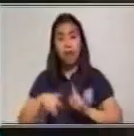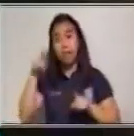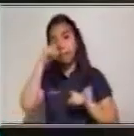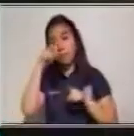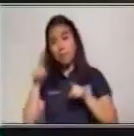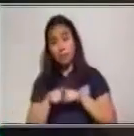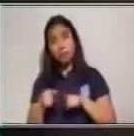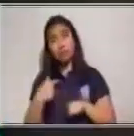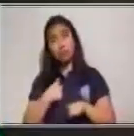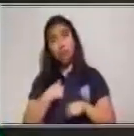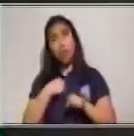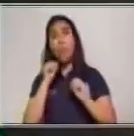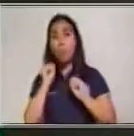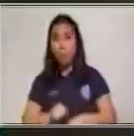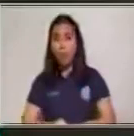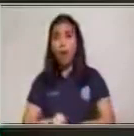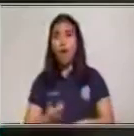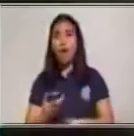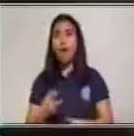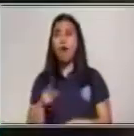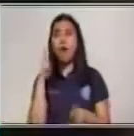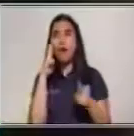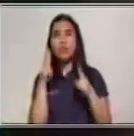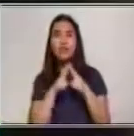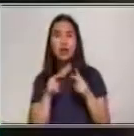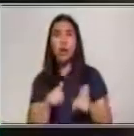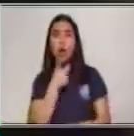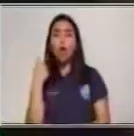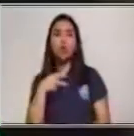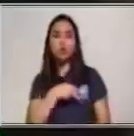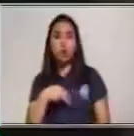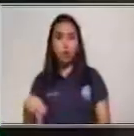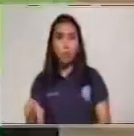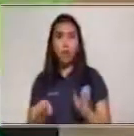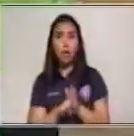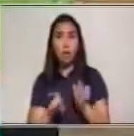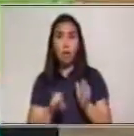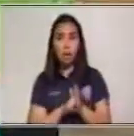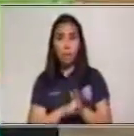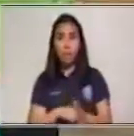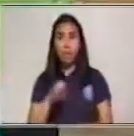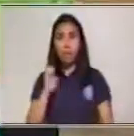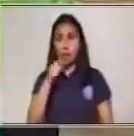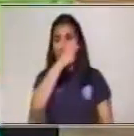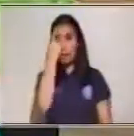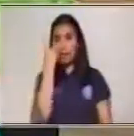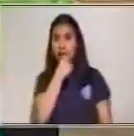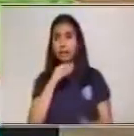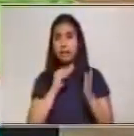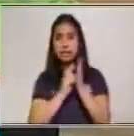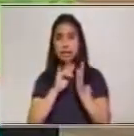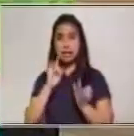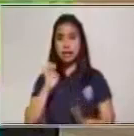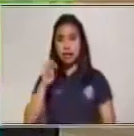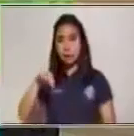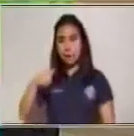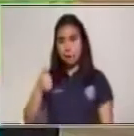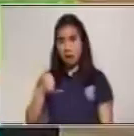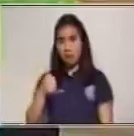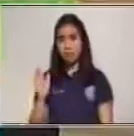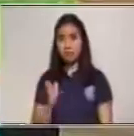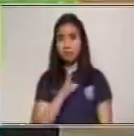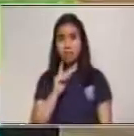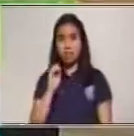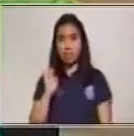esquema de llaves. Su orden es de izquierda a derecha. ¿Sí? Acá tenemos